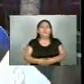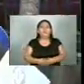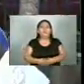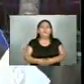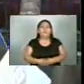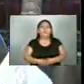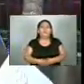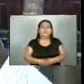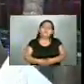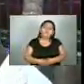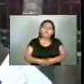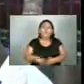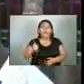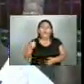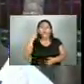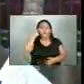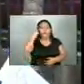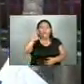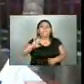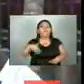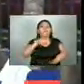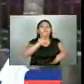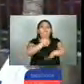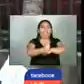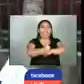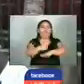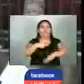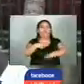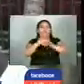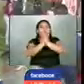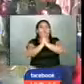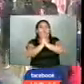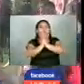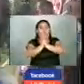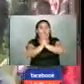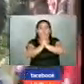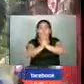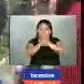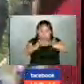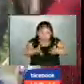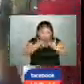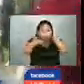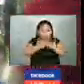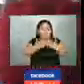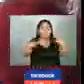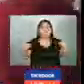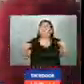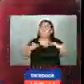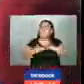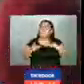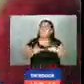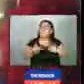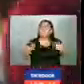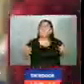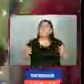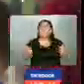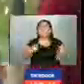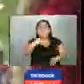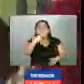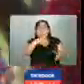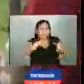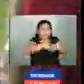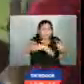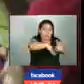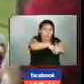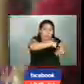El estadio sentaron un precedente, ¿verdad? Sin embargo, lo que yo pediría también es que se investigue realmente si es culpa